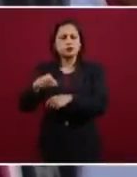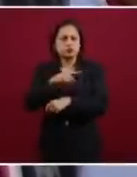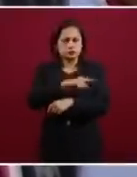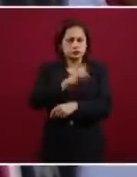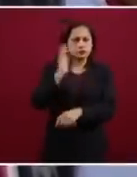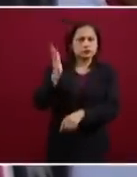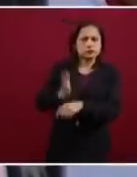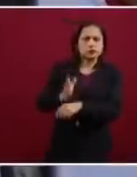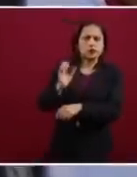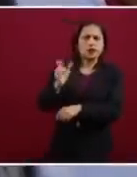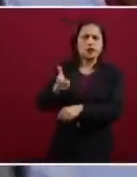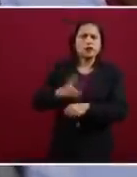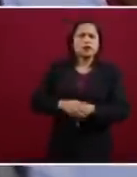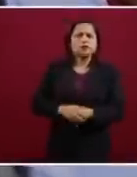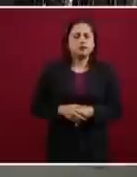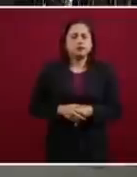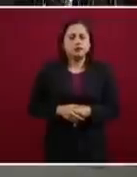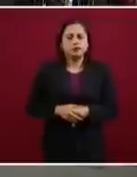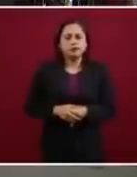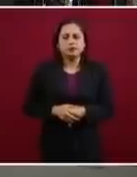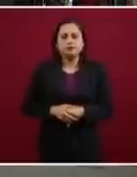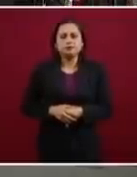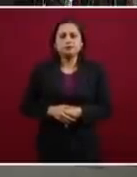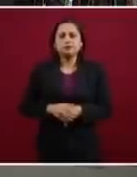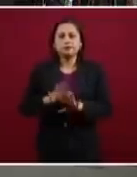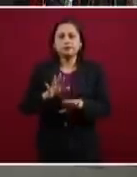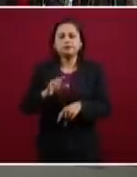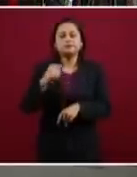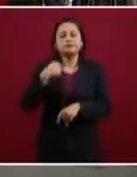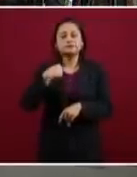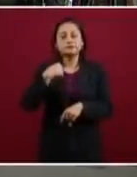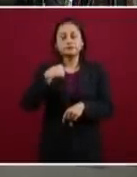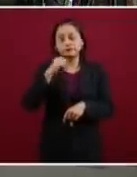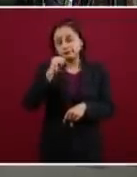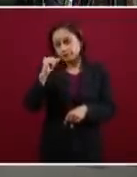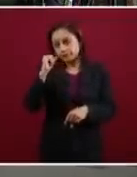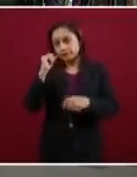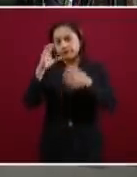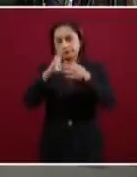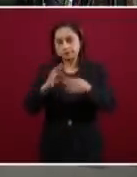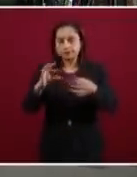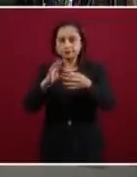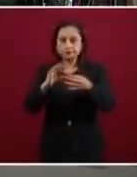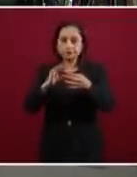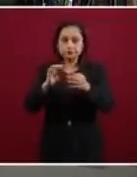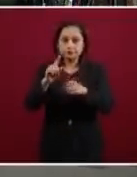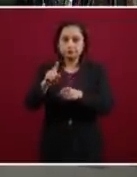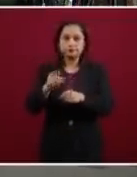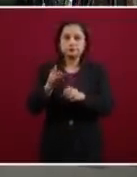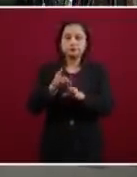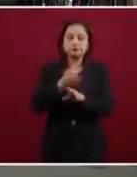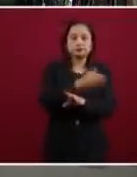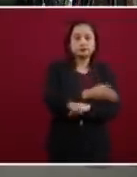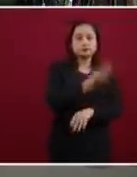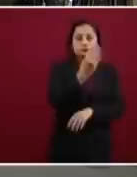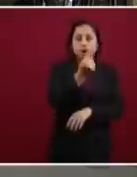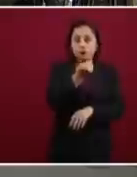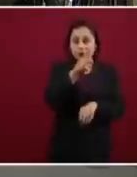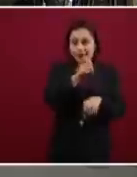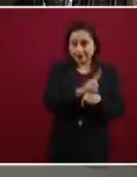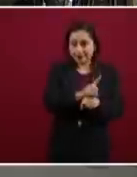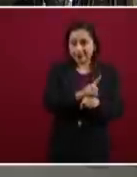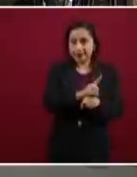ayer ayer también bueno vuelvo otra vez a la línea de tiempo mencioné que desde el día 9 sale el grupo